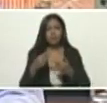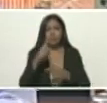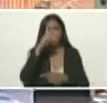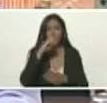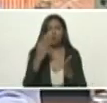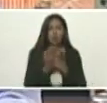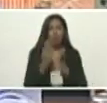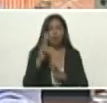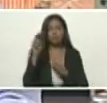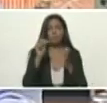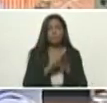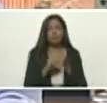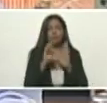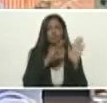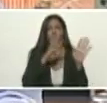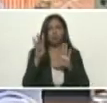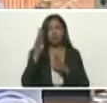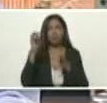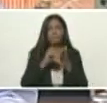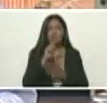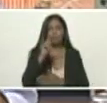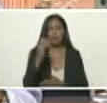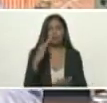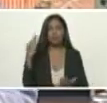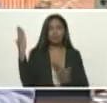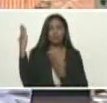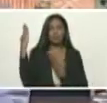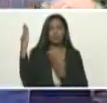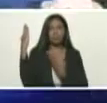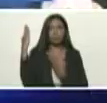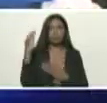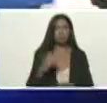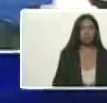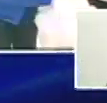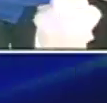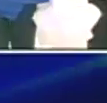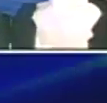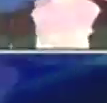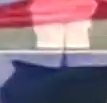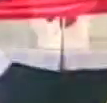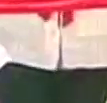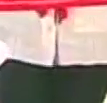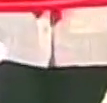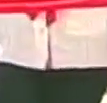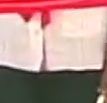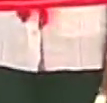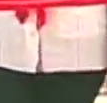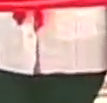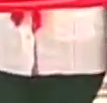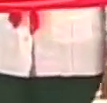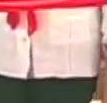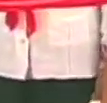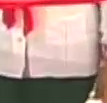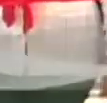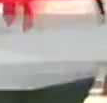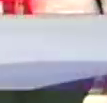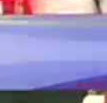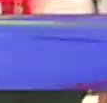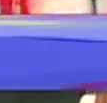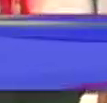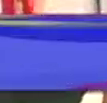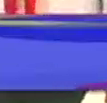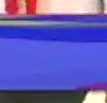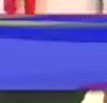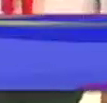escolar 2019-2020. Adelante, Yelitze. Sí, saludo, presidente. Nos encontramos aquí en el